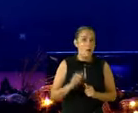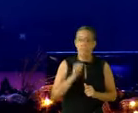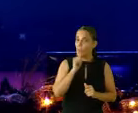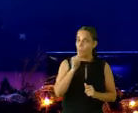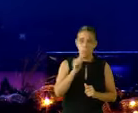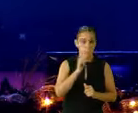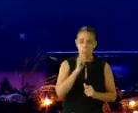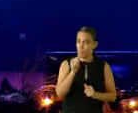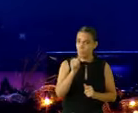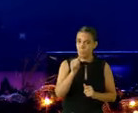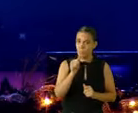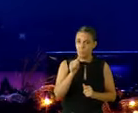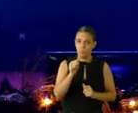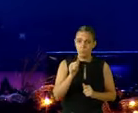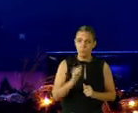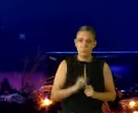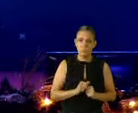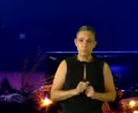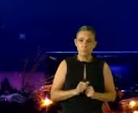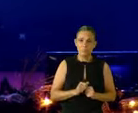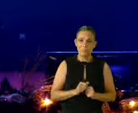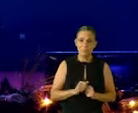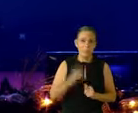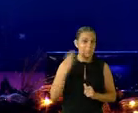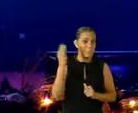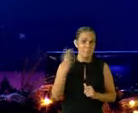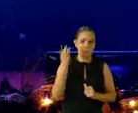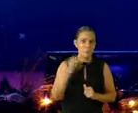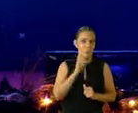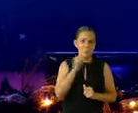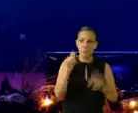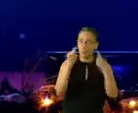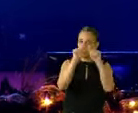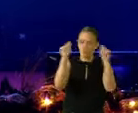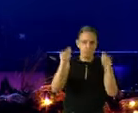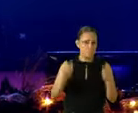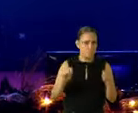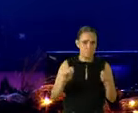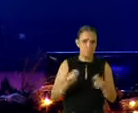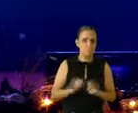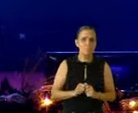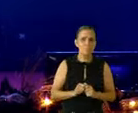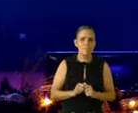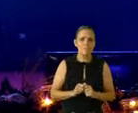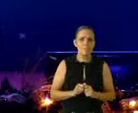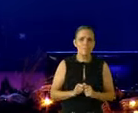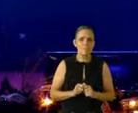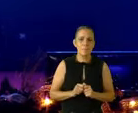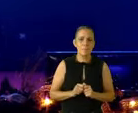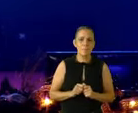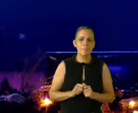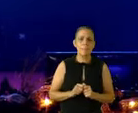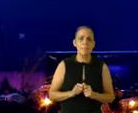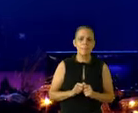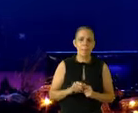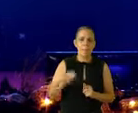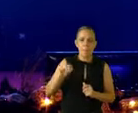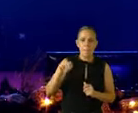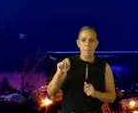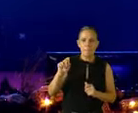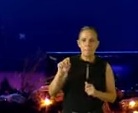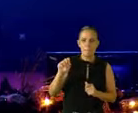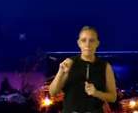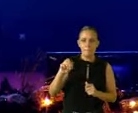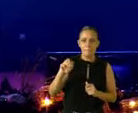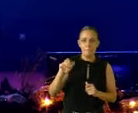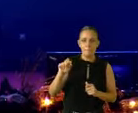Ah, perdón. Es que no entendí, todavía no entiendo eso. Stephanie me tiene que ayudar. Pero va a estar Maritere. Amén. El miércoles